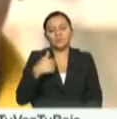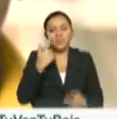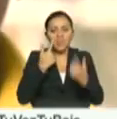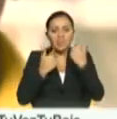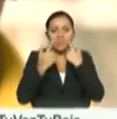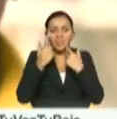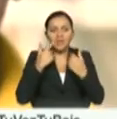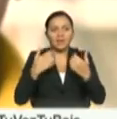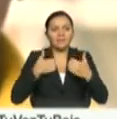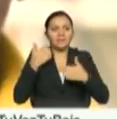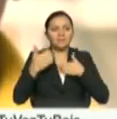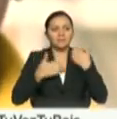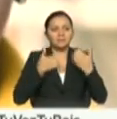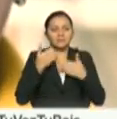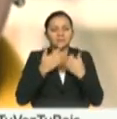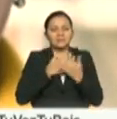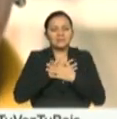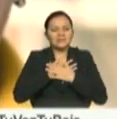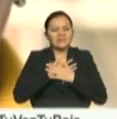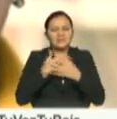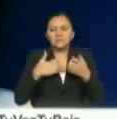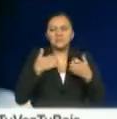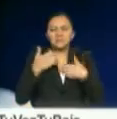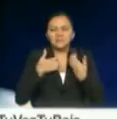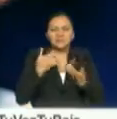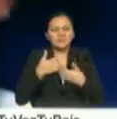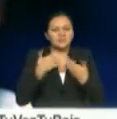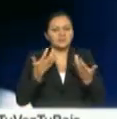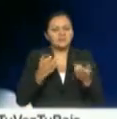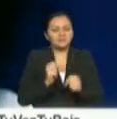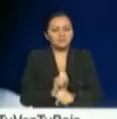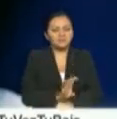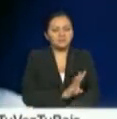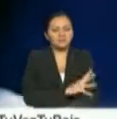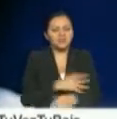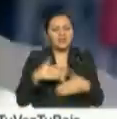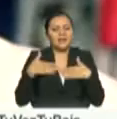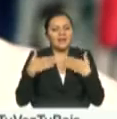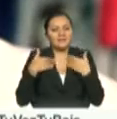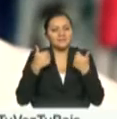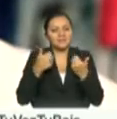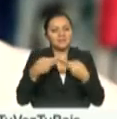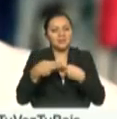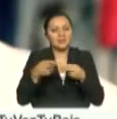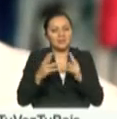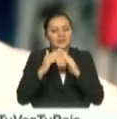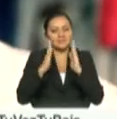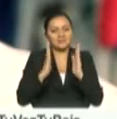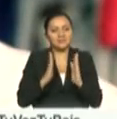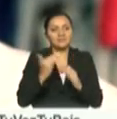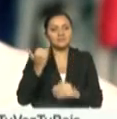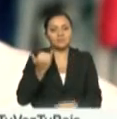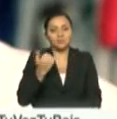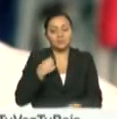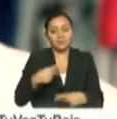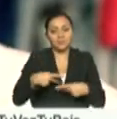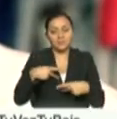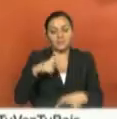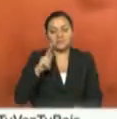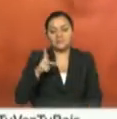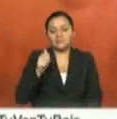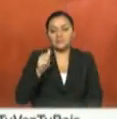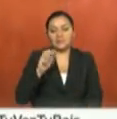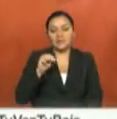lágrimas, porque sí lloré de emoción, de alegría. Ella tenía un hogar. Vivo aquí en Chamanga